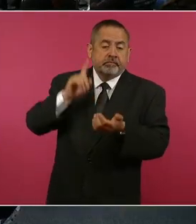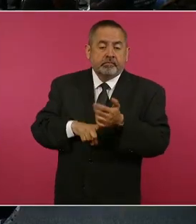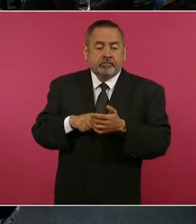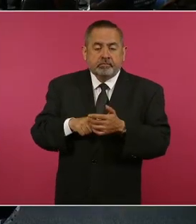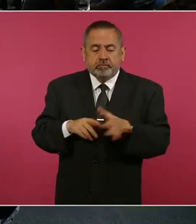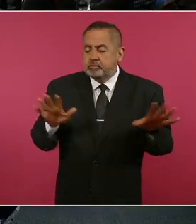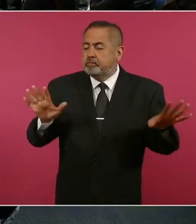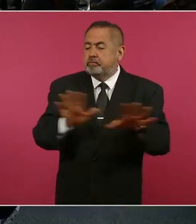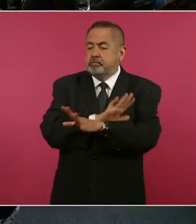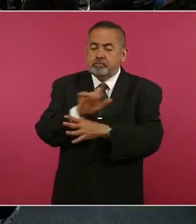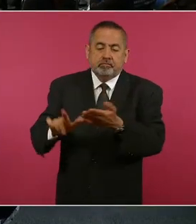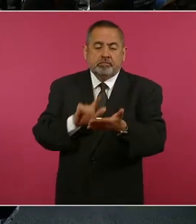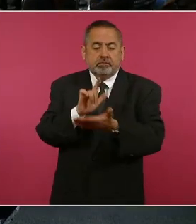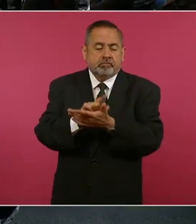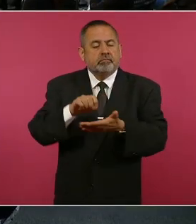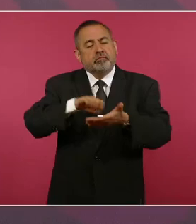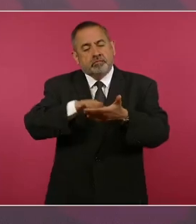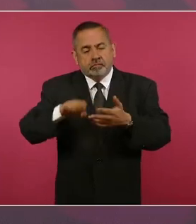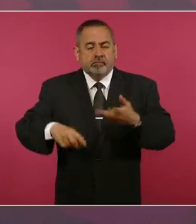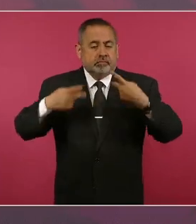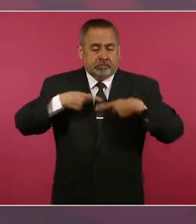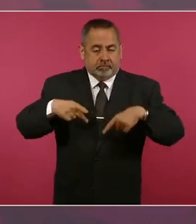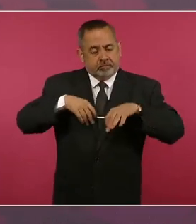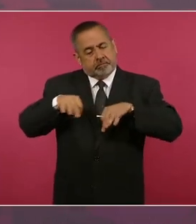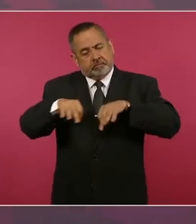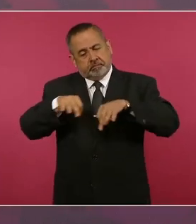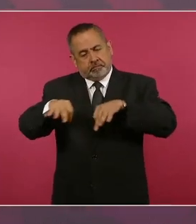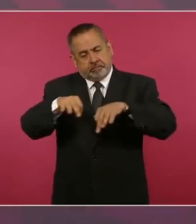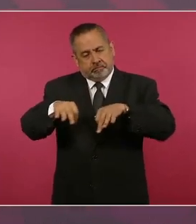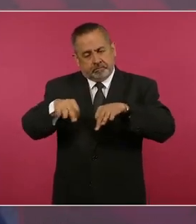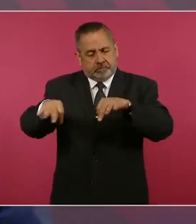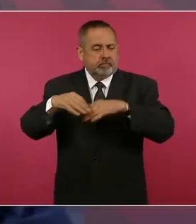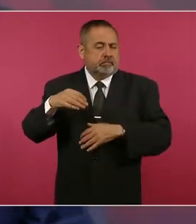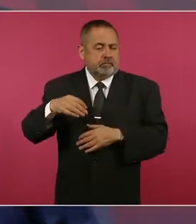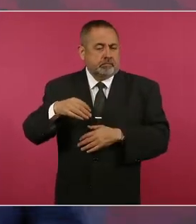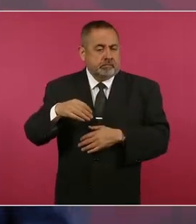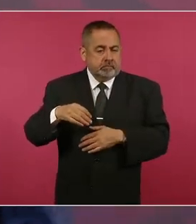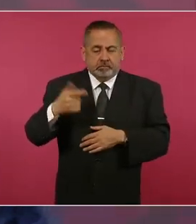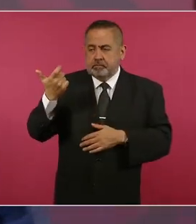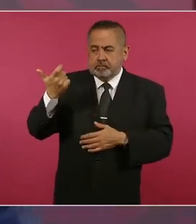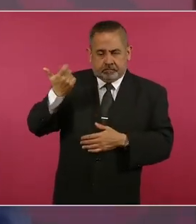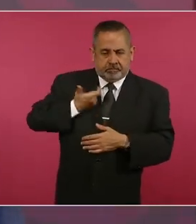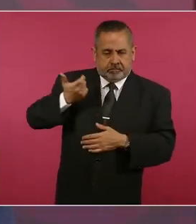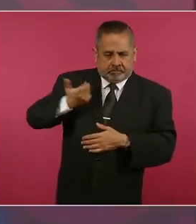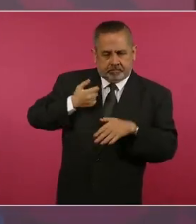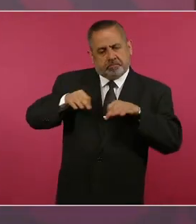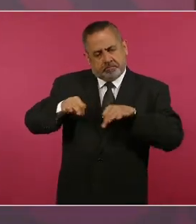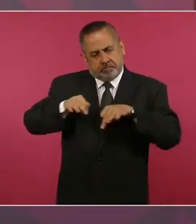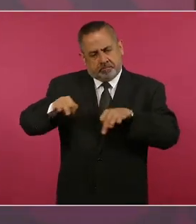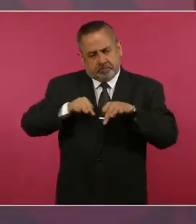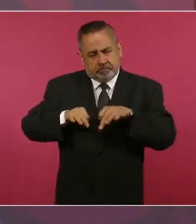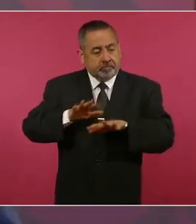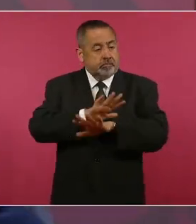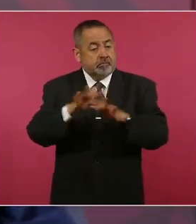para que un trabajador, en vez de recibir cuando se jubila el 100% de su salario,